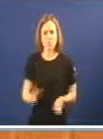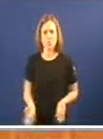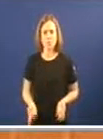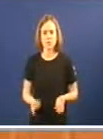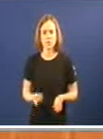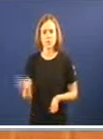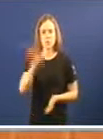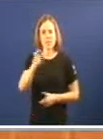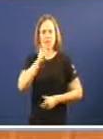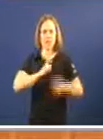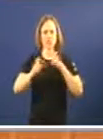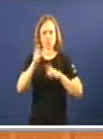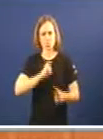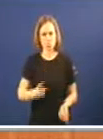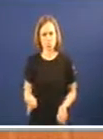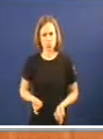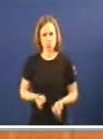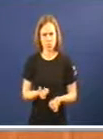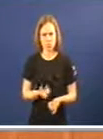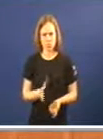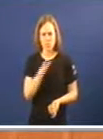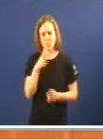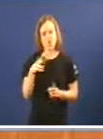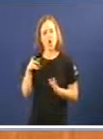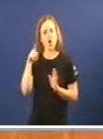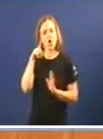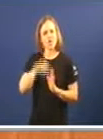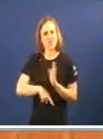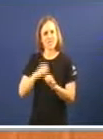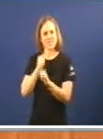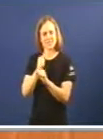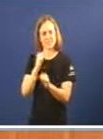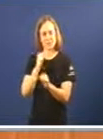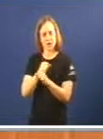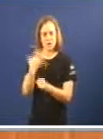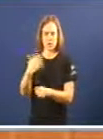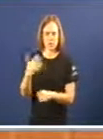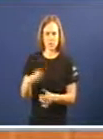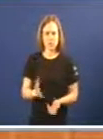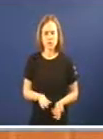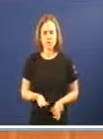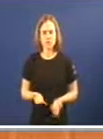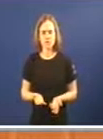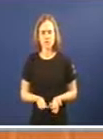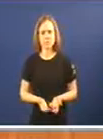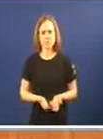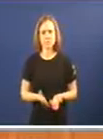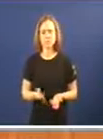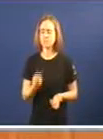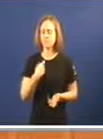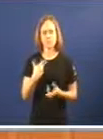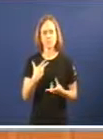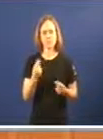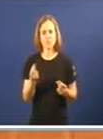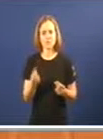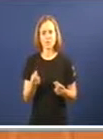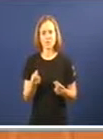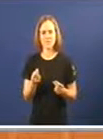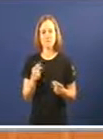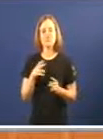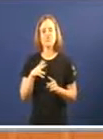insulto y tengo en contra también las condiciones que están los trabajadores y trabajadoras de sanidad pública por lo tanto remató se pone un